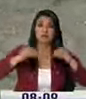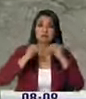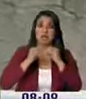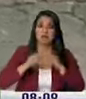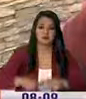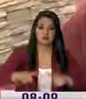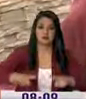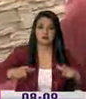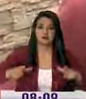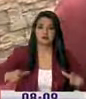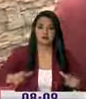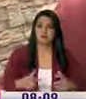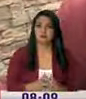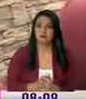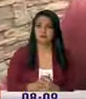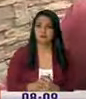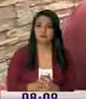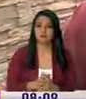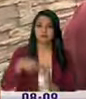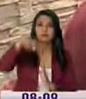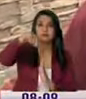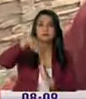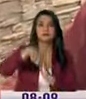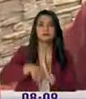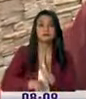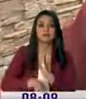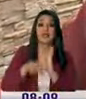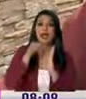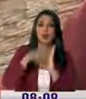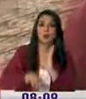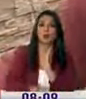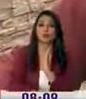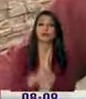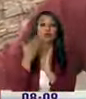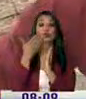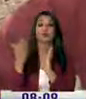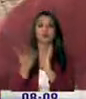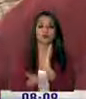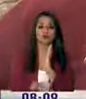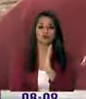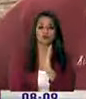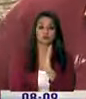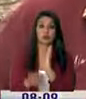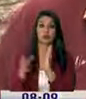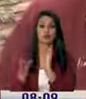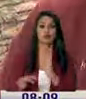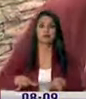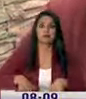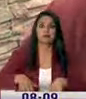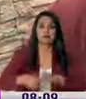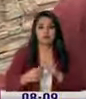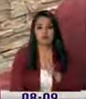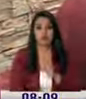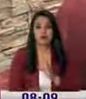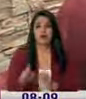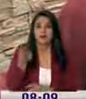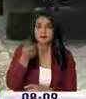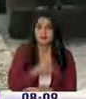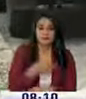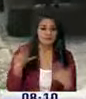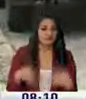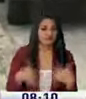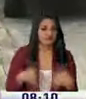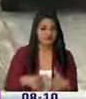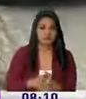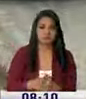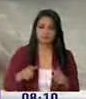el inconveniente. Creo que está yéndose por dentro el agua, no sé qué está pasando. Así es. Y algunos perros han escapado de irse al hueco. Y...